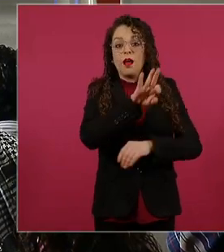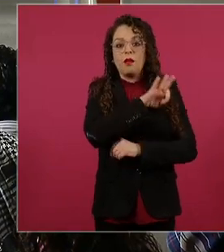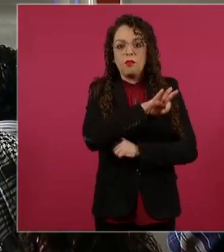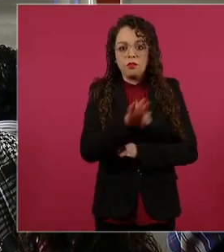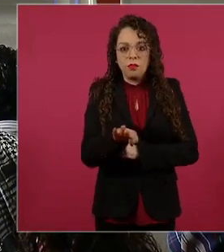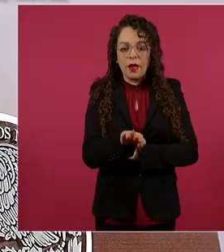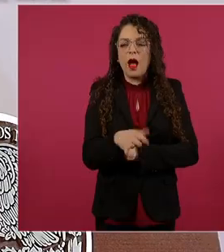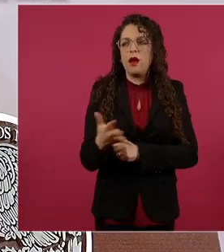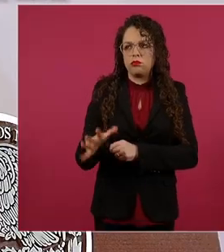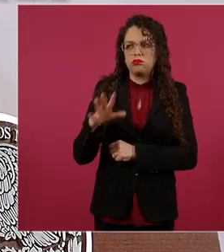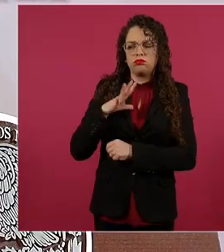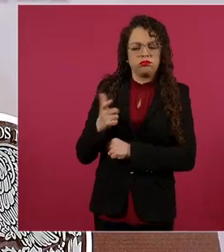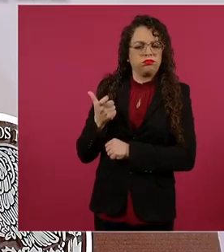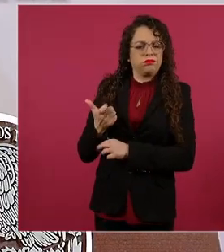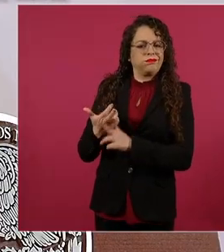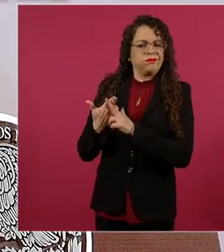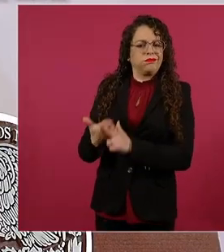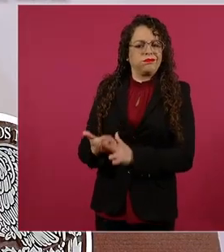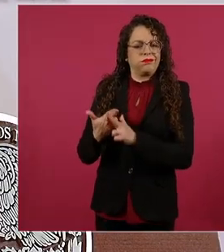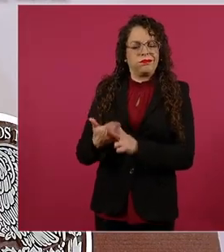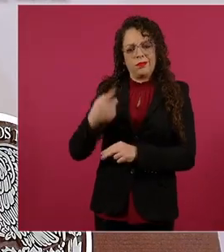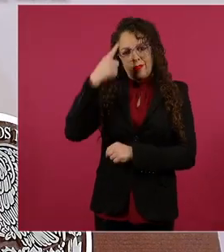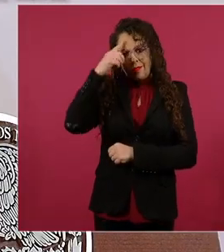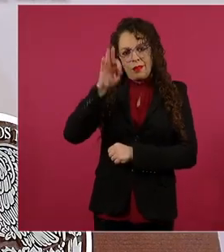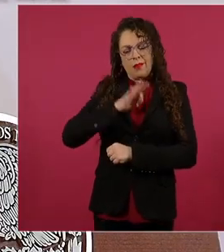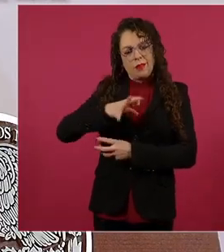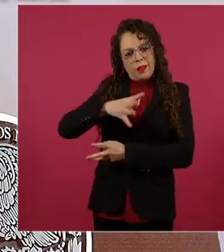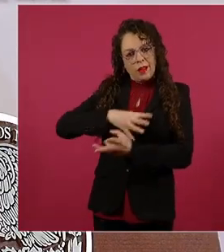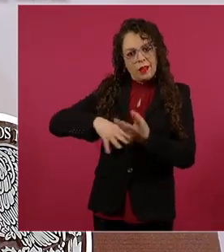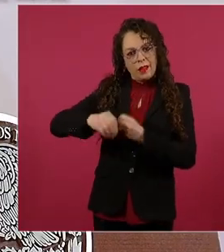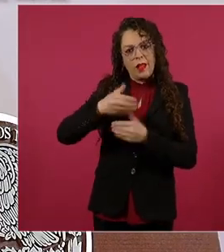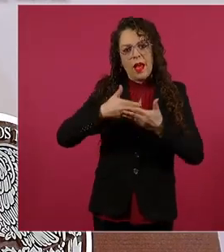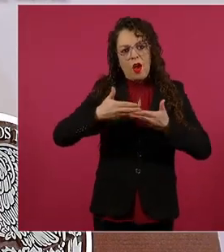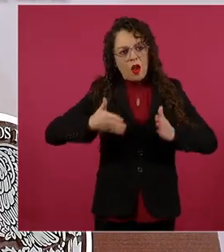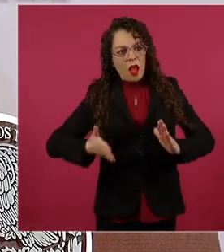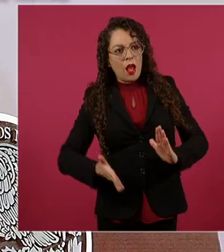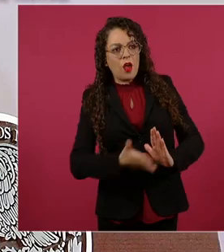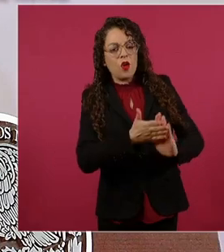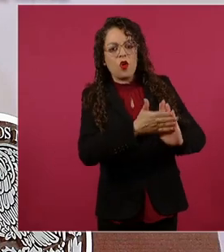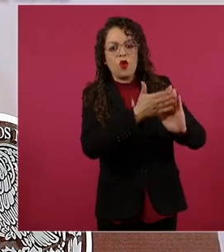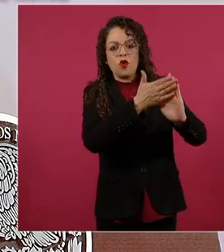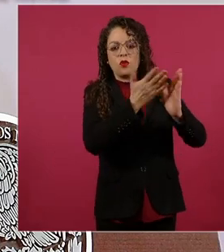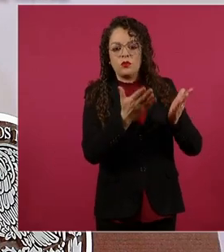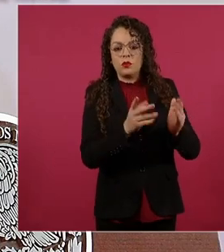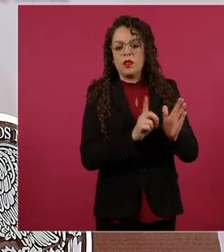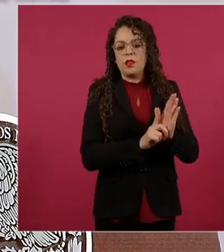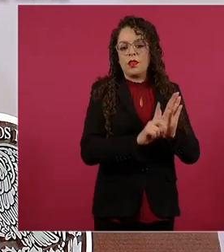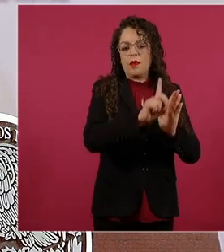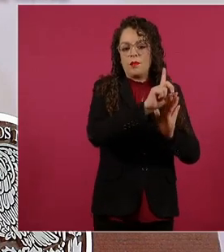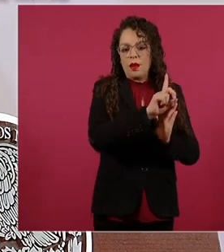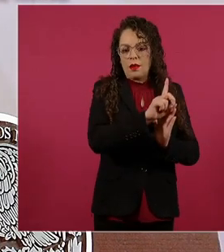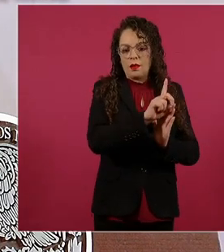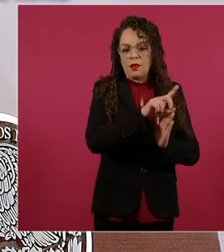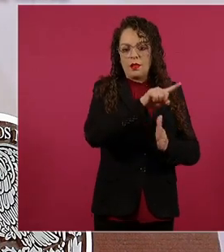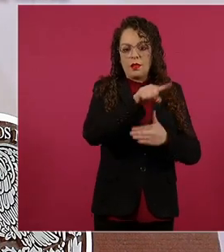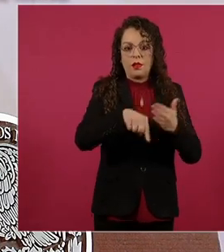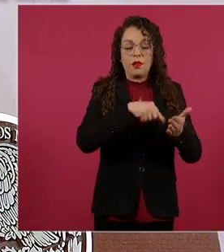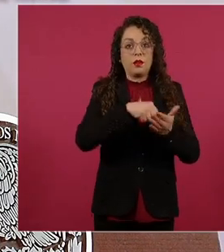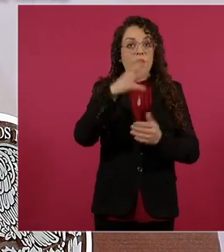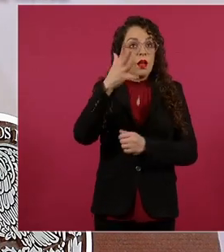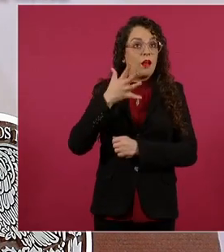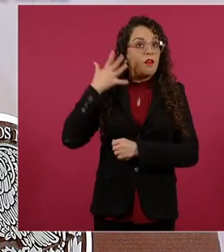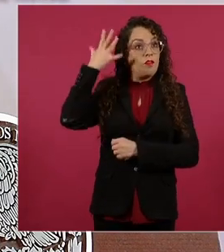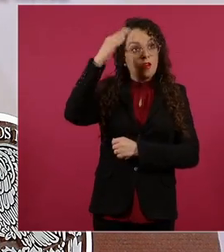invertir en la construcción precisamente ubicada donde se piensa que va a haber inversiones futuras